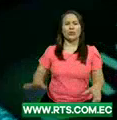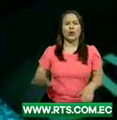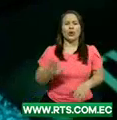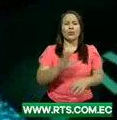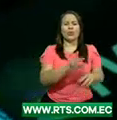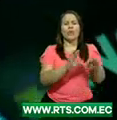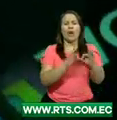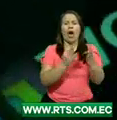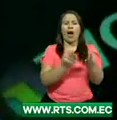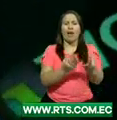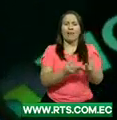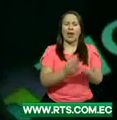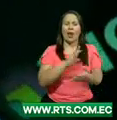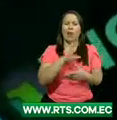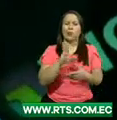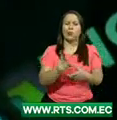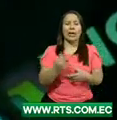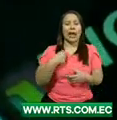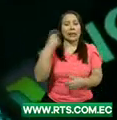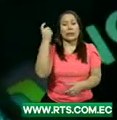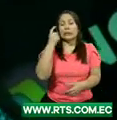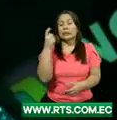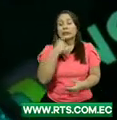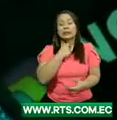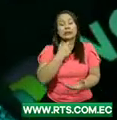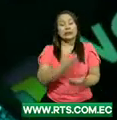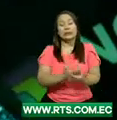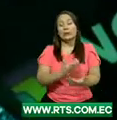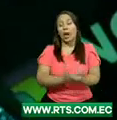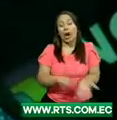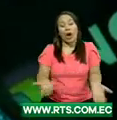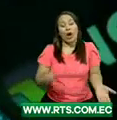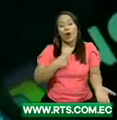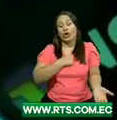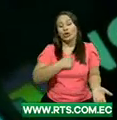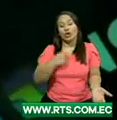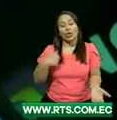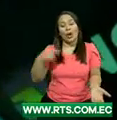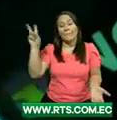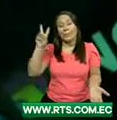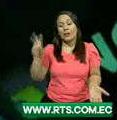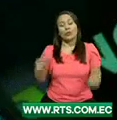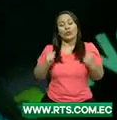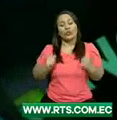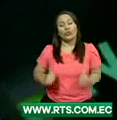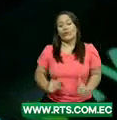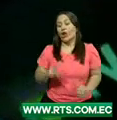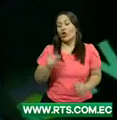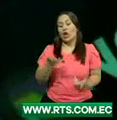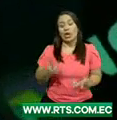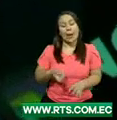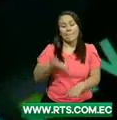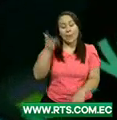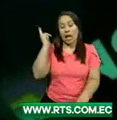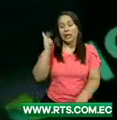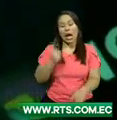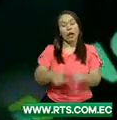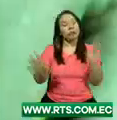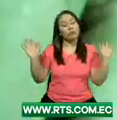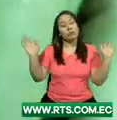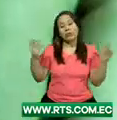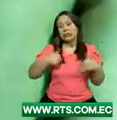familiar y todo lo hacían por necesidad de la situación que están pasando en venezuela que no querían lastimar a